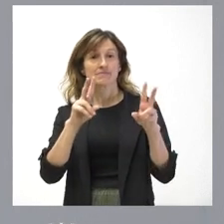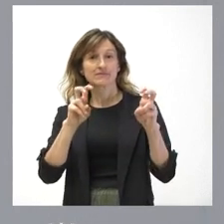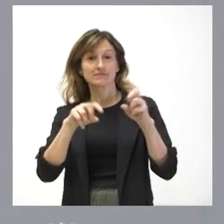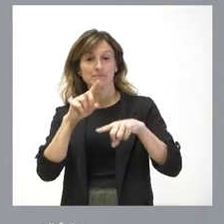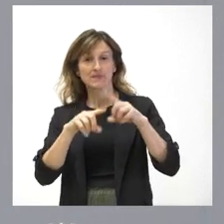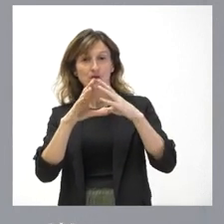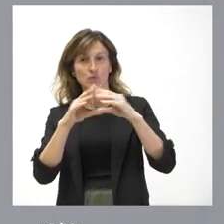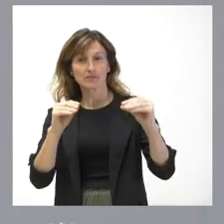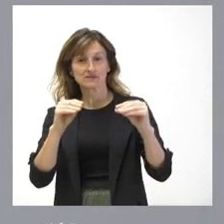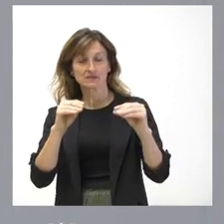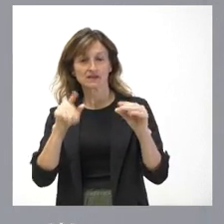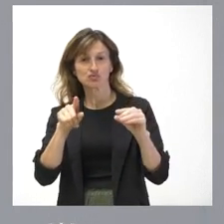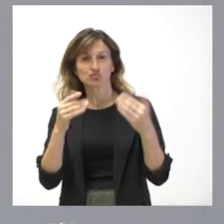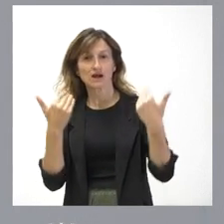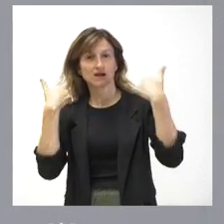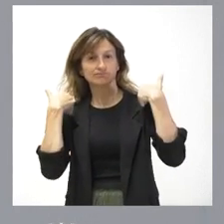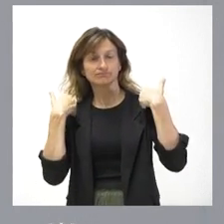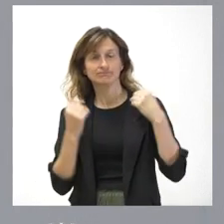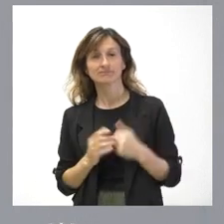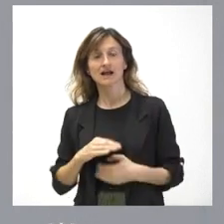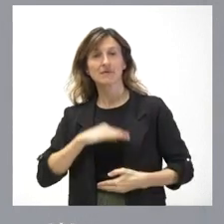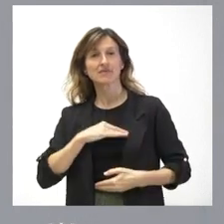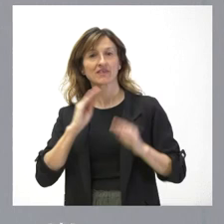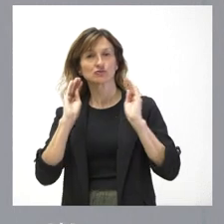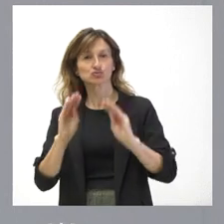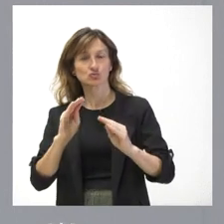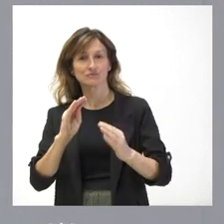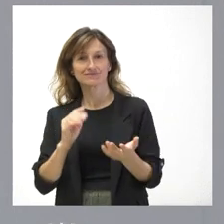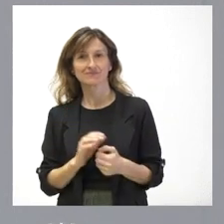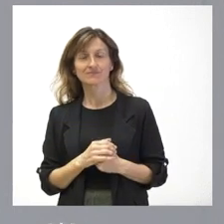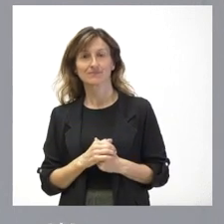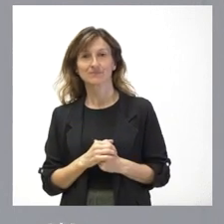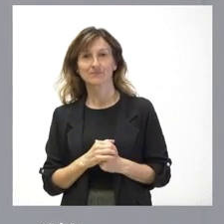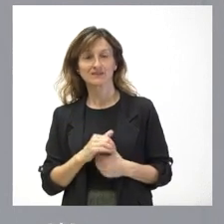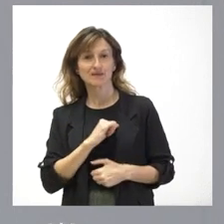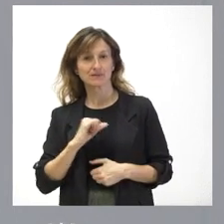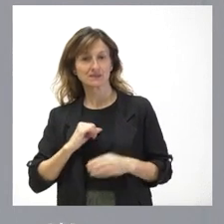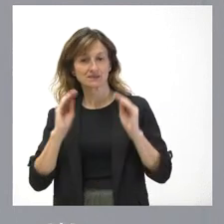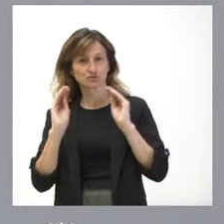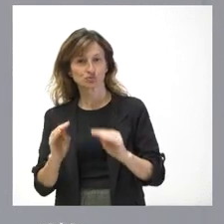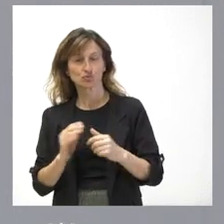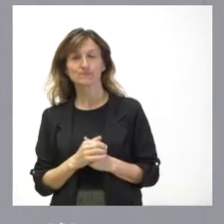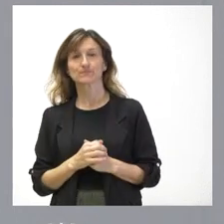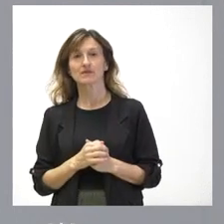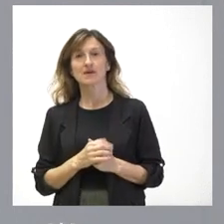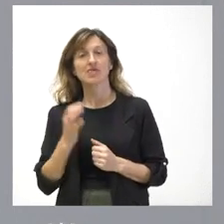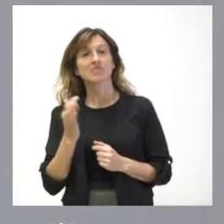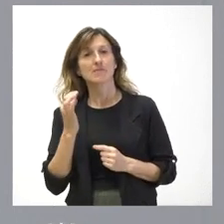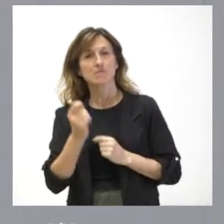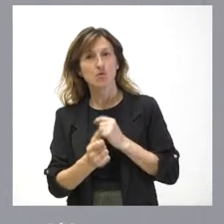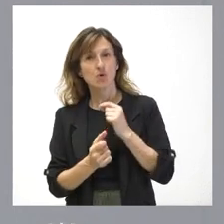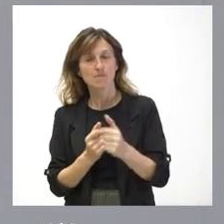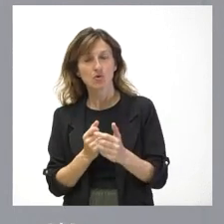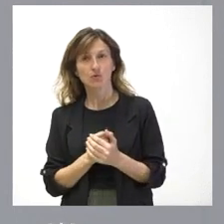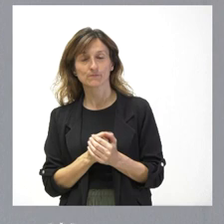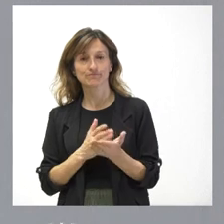en el ámbito de su propia capacidad eh Y autonomía Universitaria las que tendrán que ir llevando a cabo por